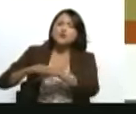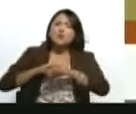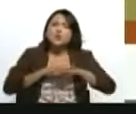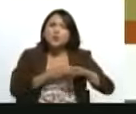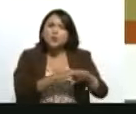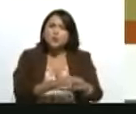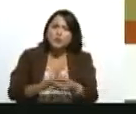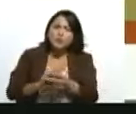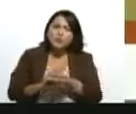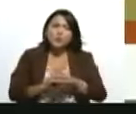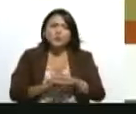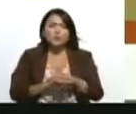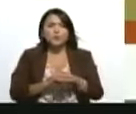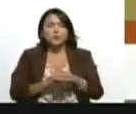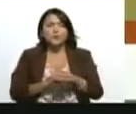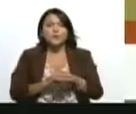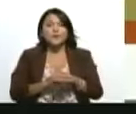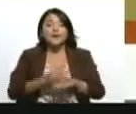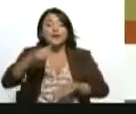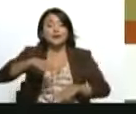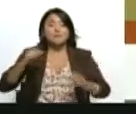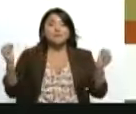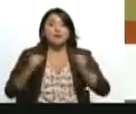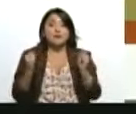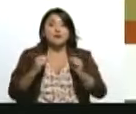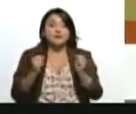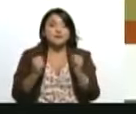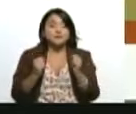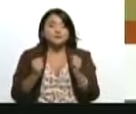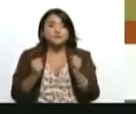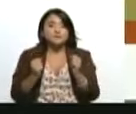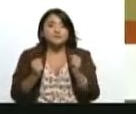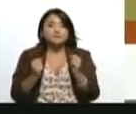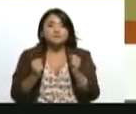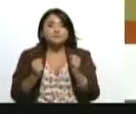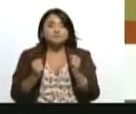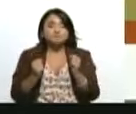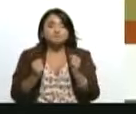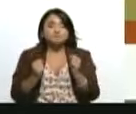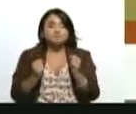práctica. Aquí en Mérida, yo vivo